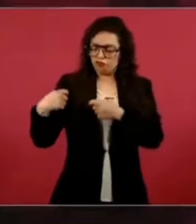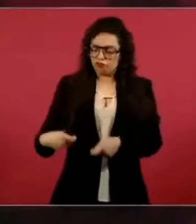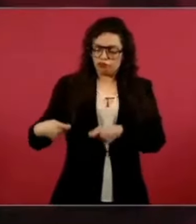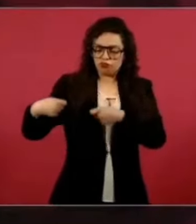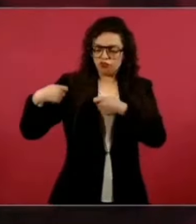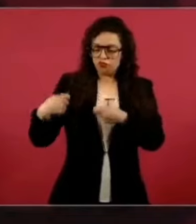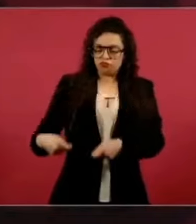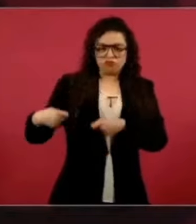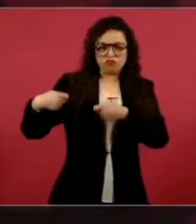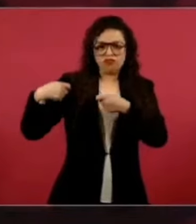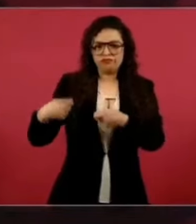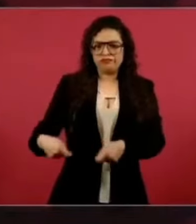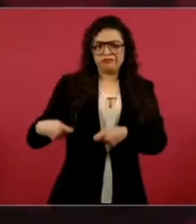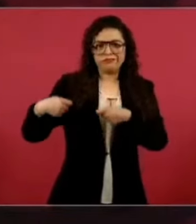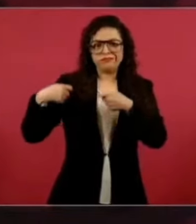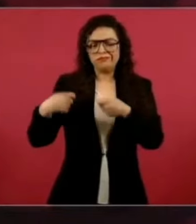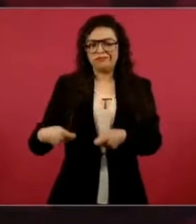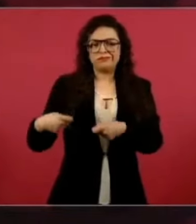al